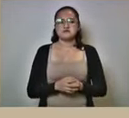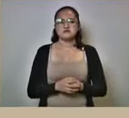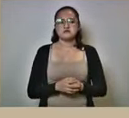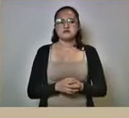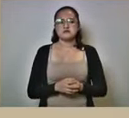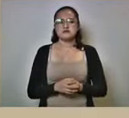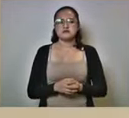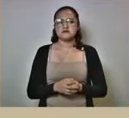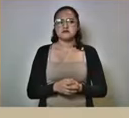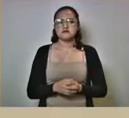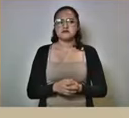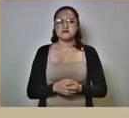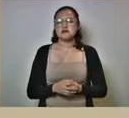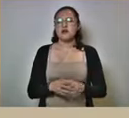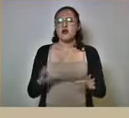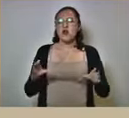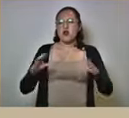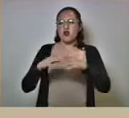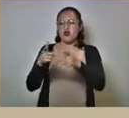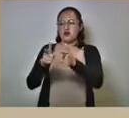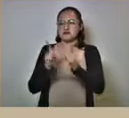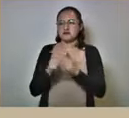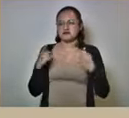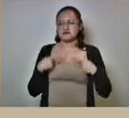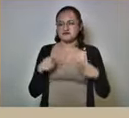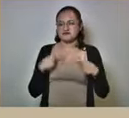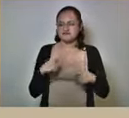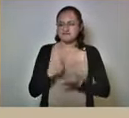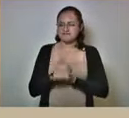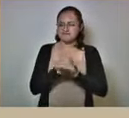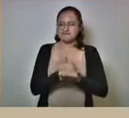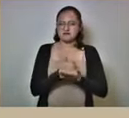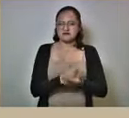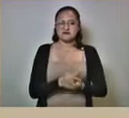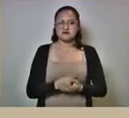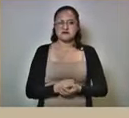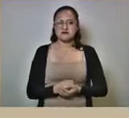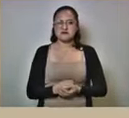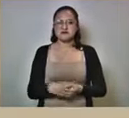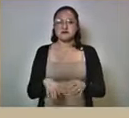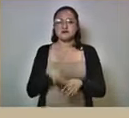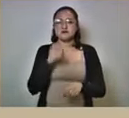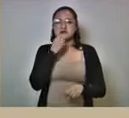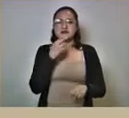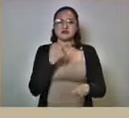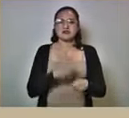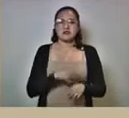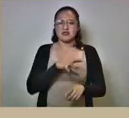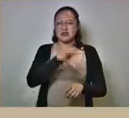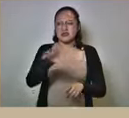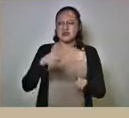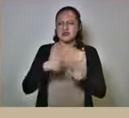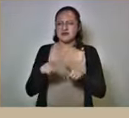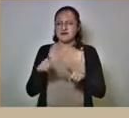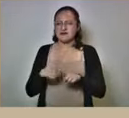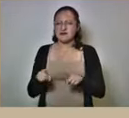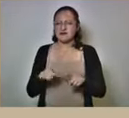Las brigadas que se están entregando son de brigadas de las secretarías